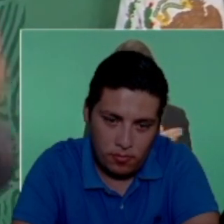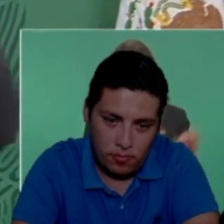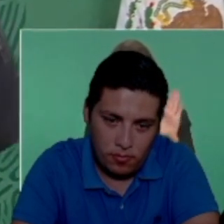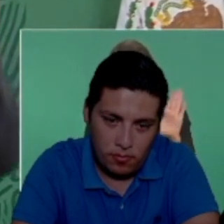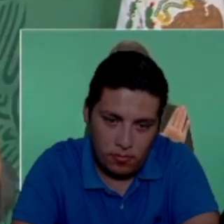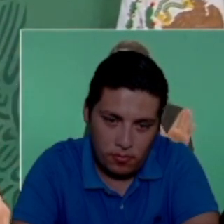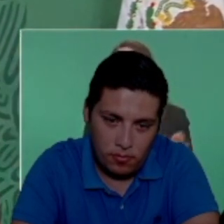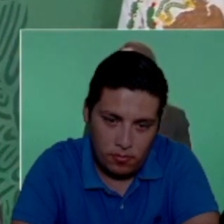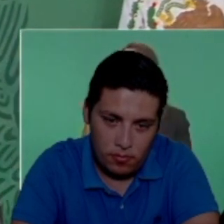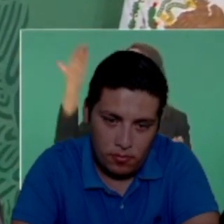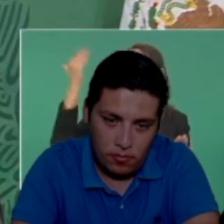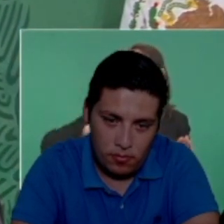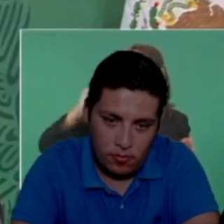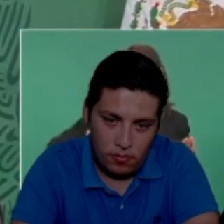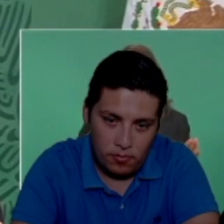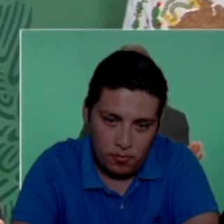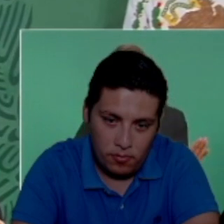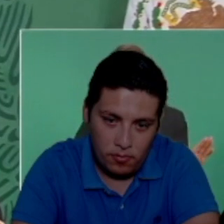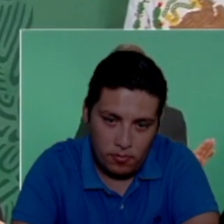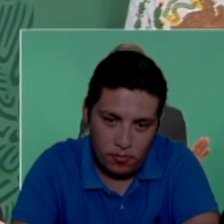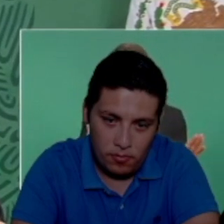del gobierno de Salinas.